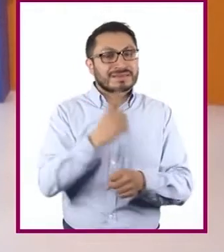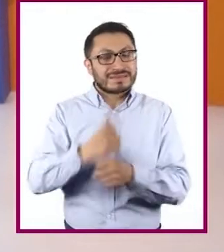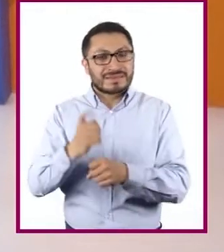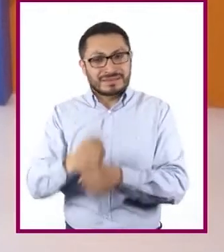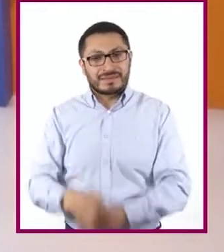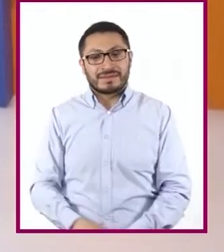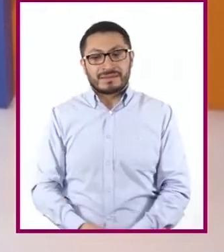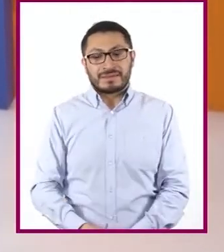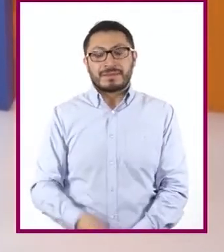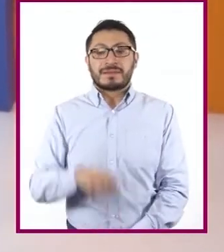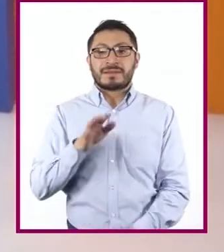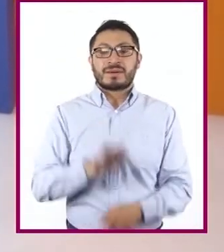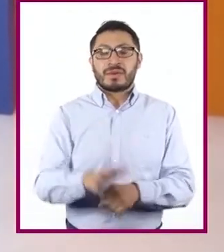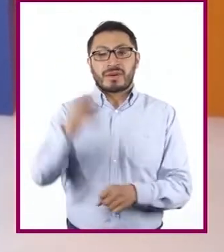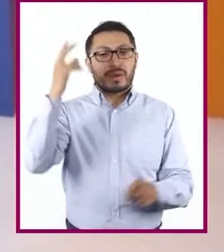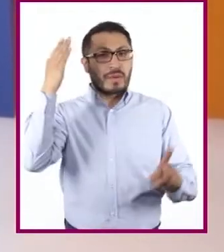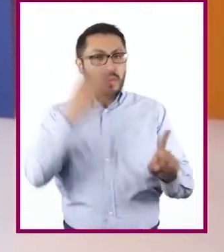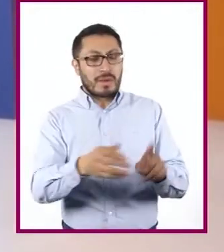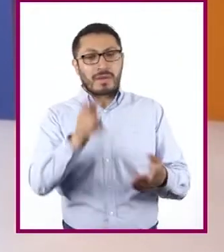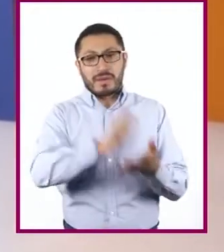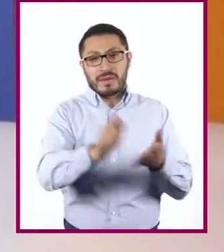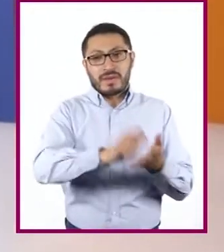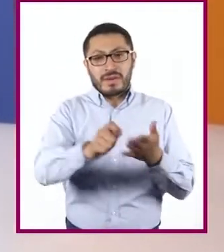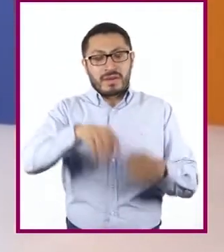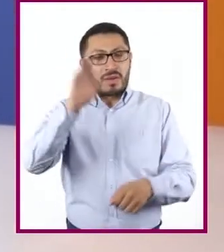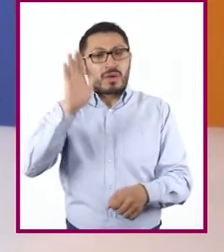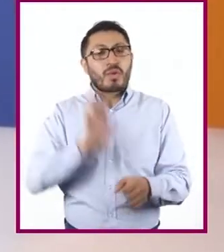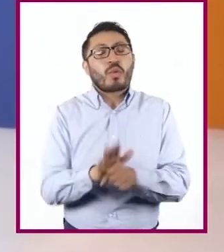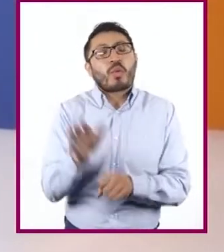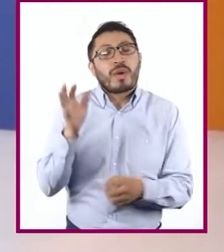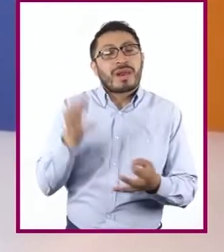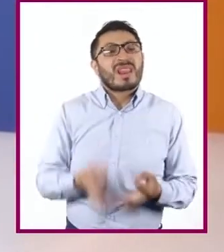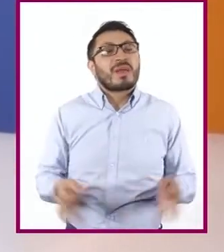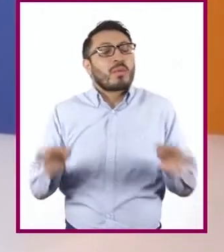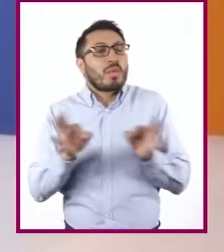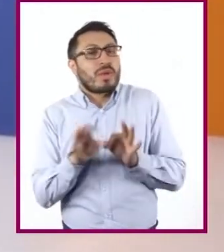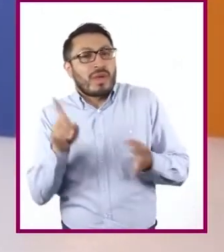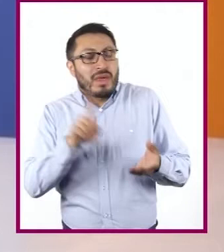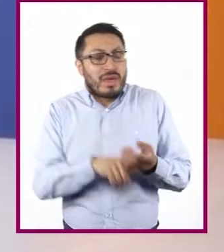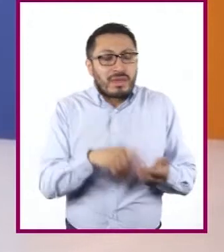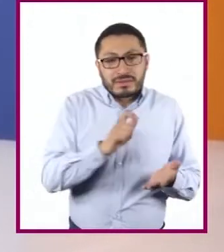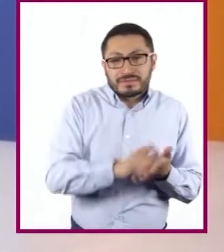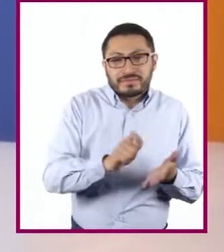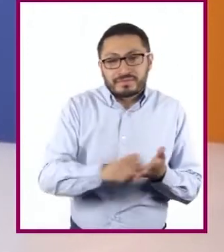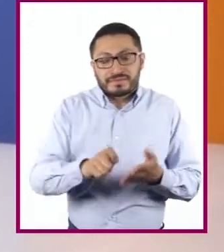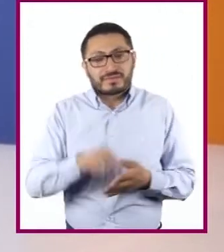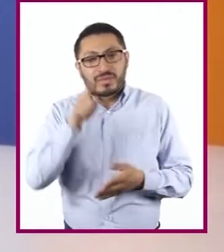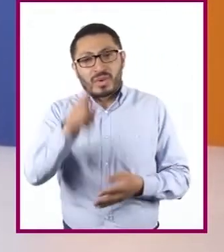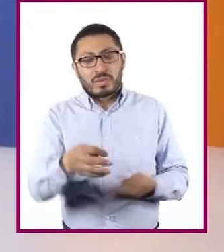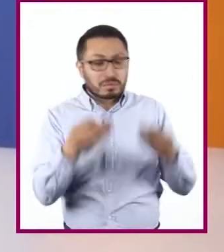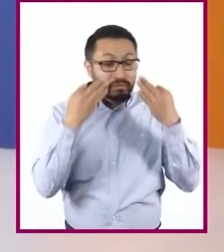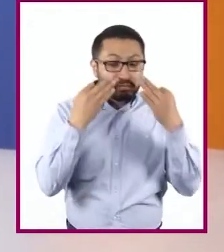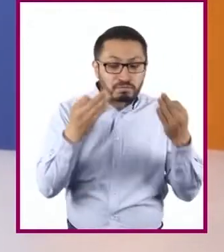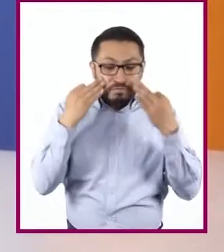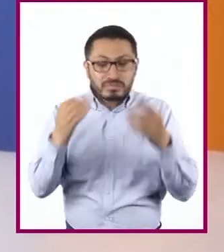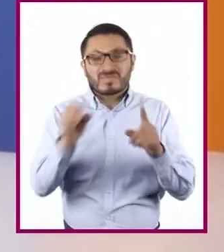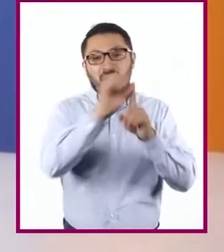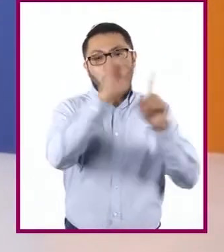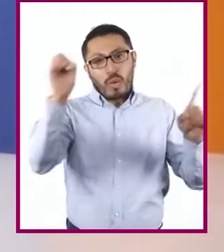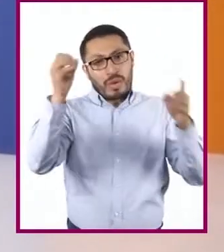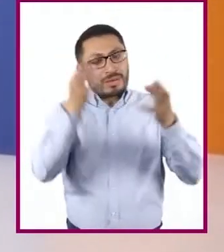texto? ¿Qué es lo más importante del texto? Es decir, identifiquen las oraciones